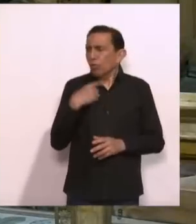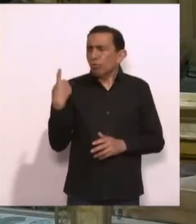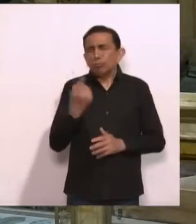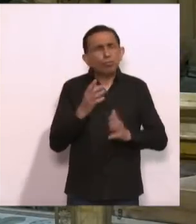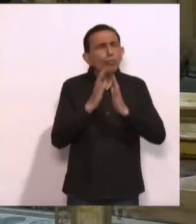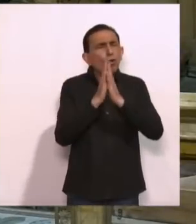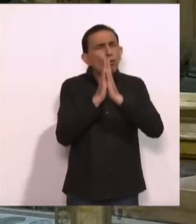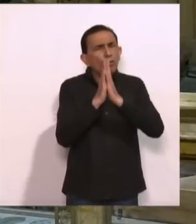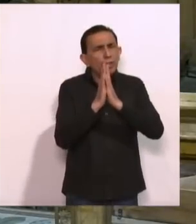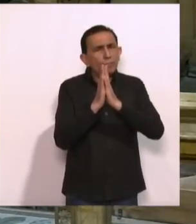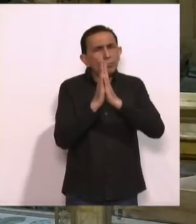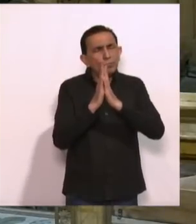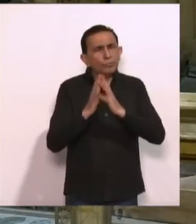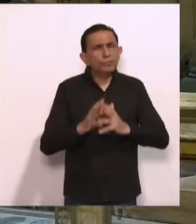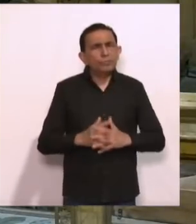Oremos.